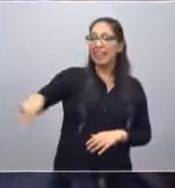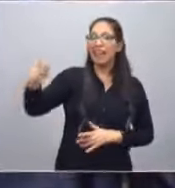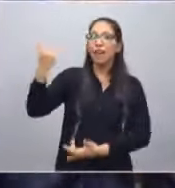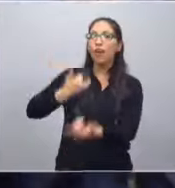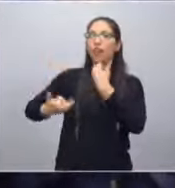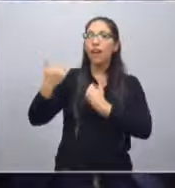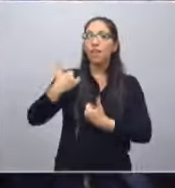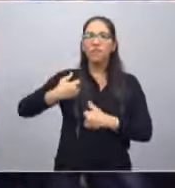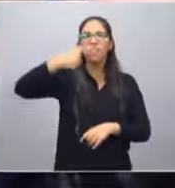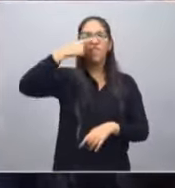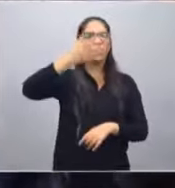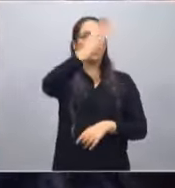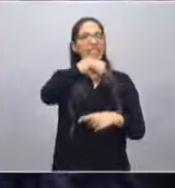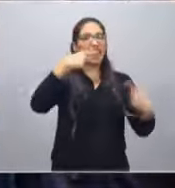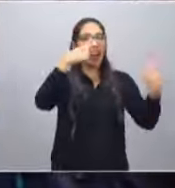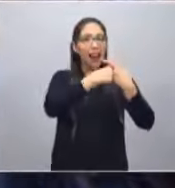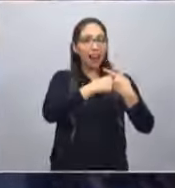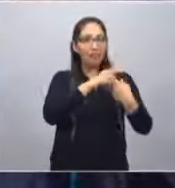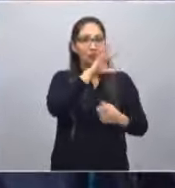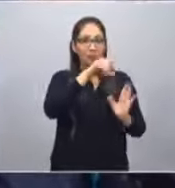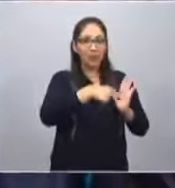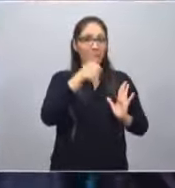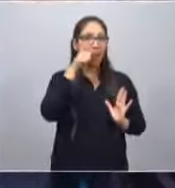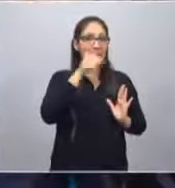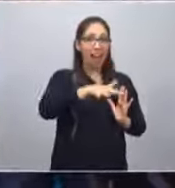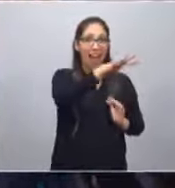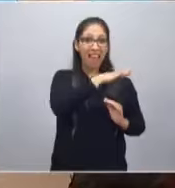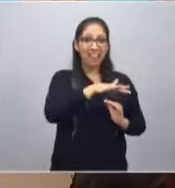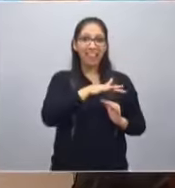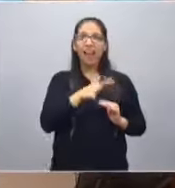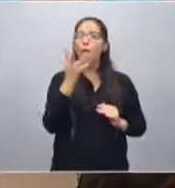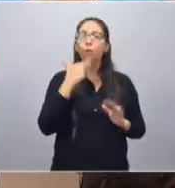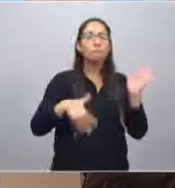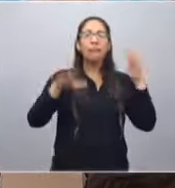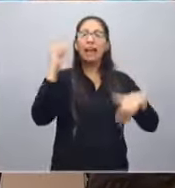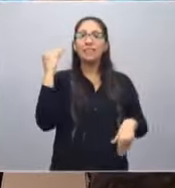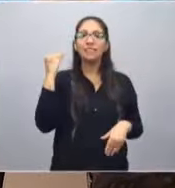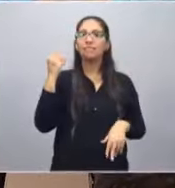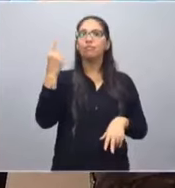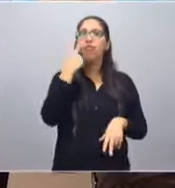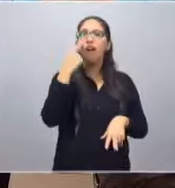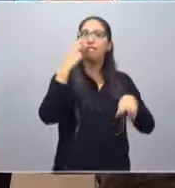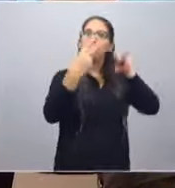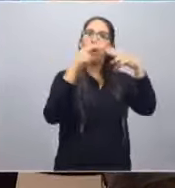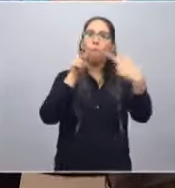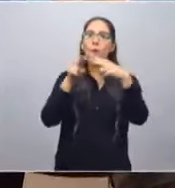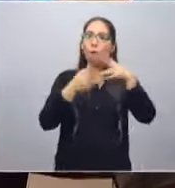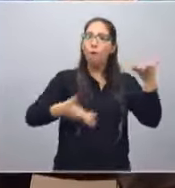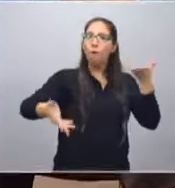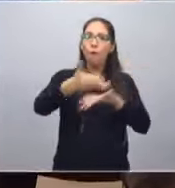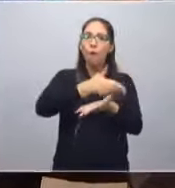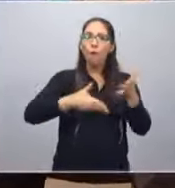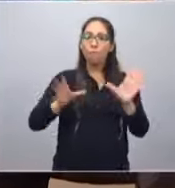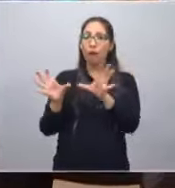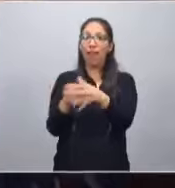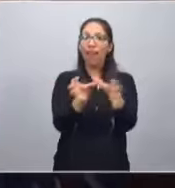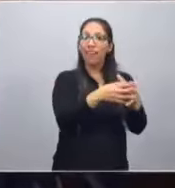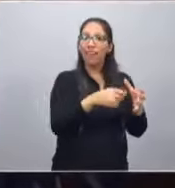les gustó de la final provincial en mar del plata fue que conocieron a gente que fueron a acompañar a los